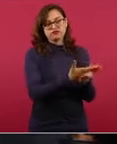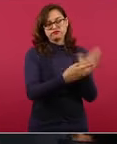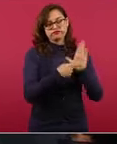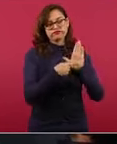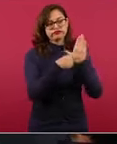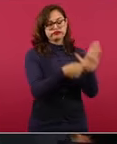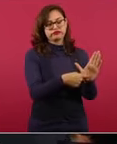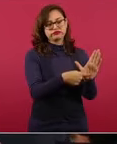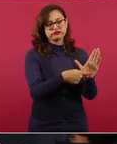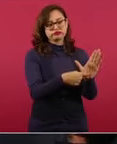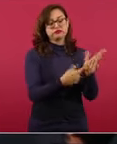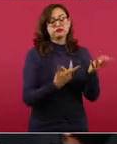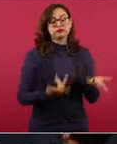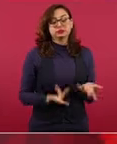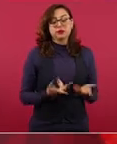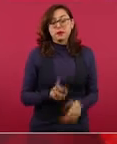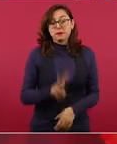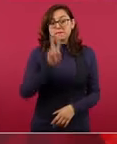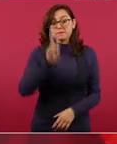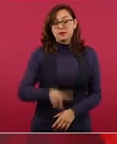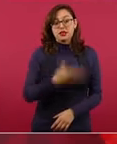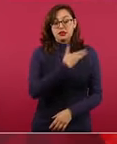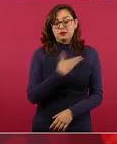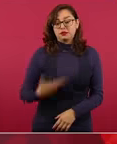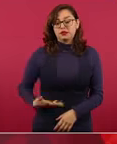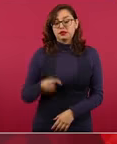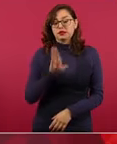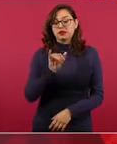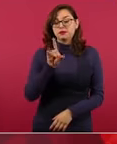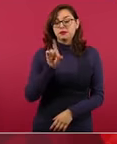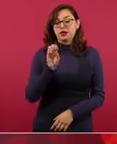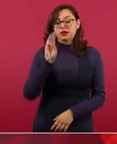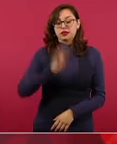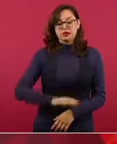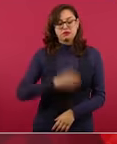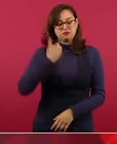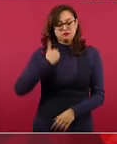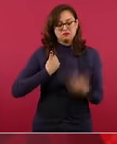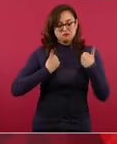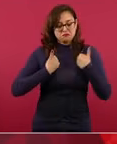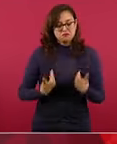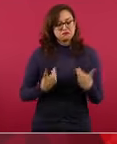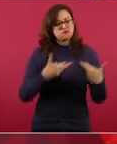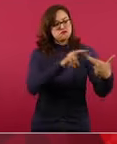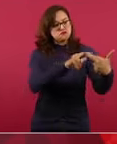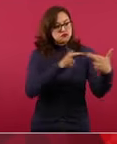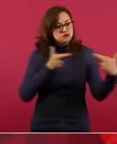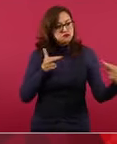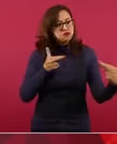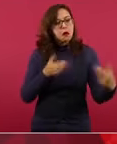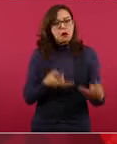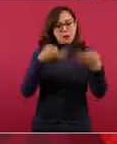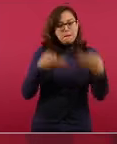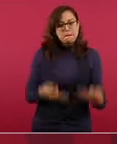llegó muy buena relación con el presidente de bailén tengo la mejor opinión del